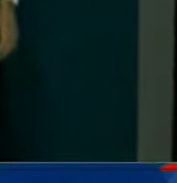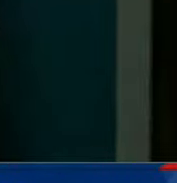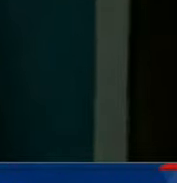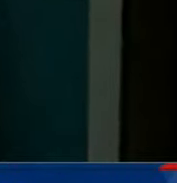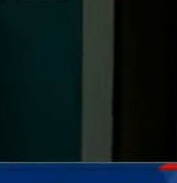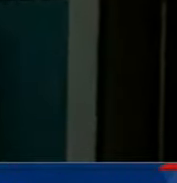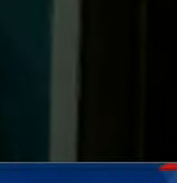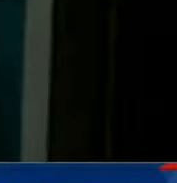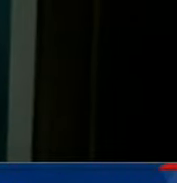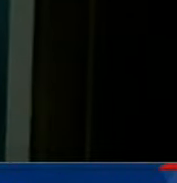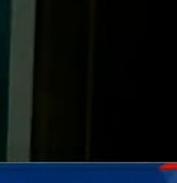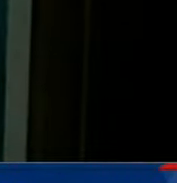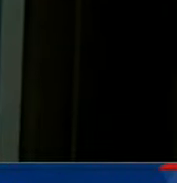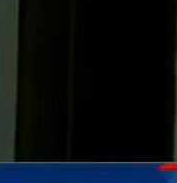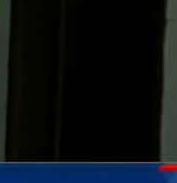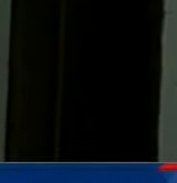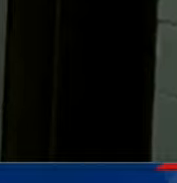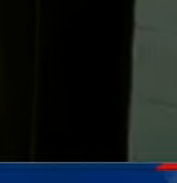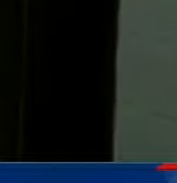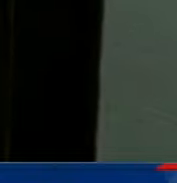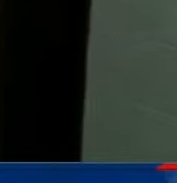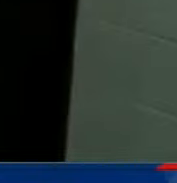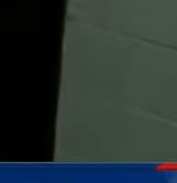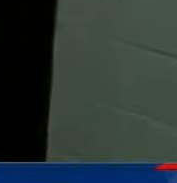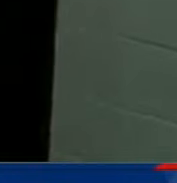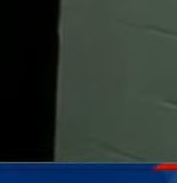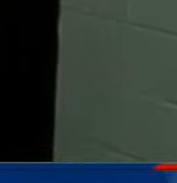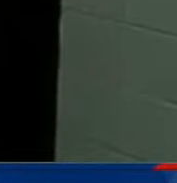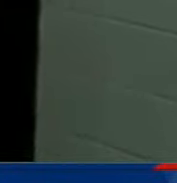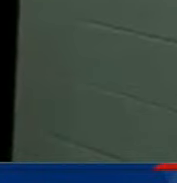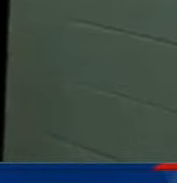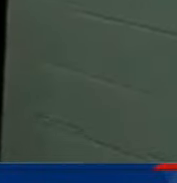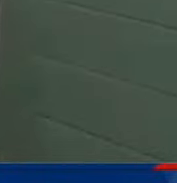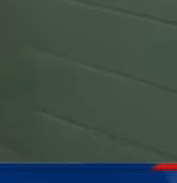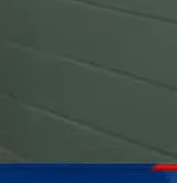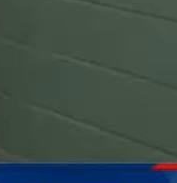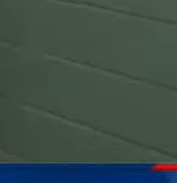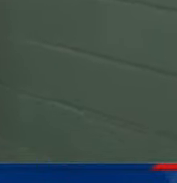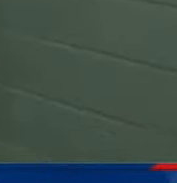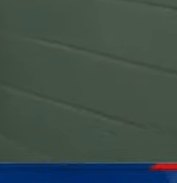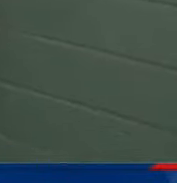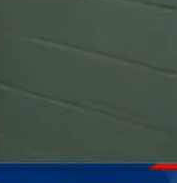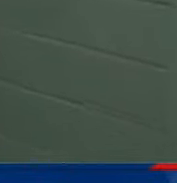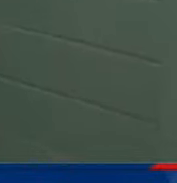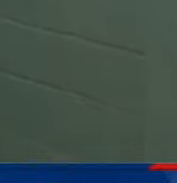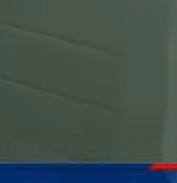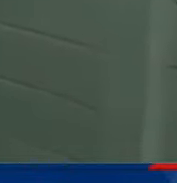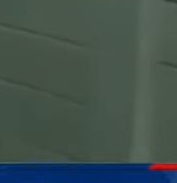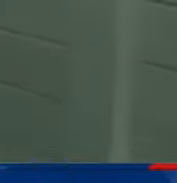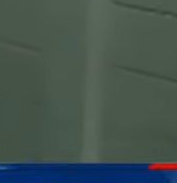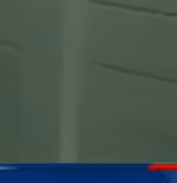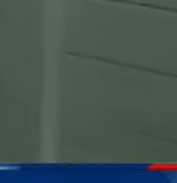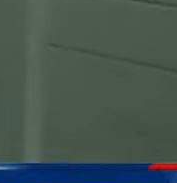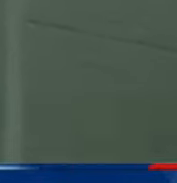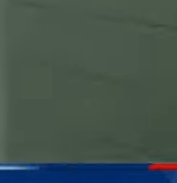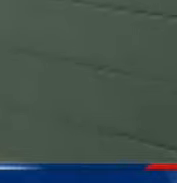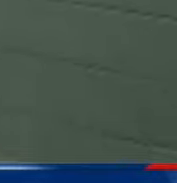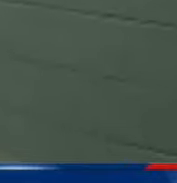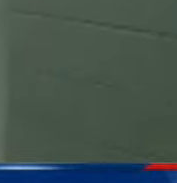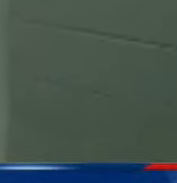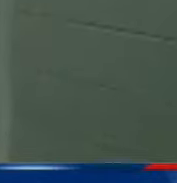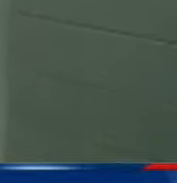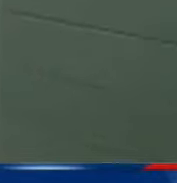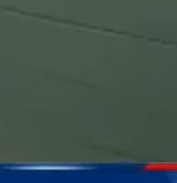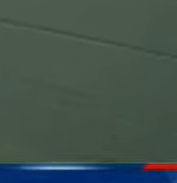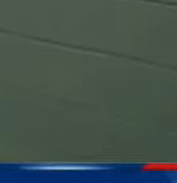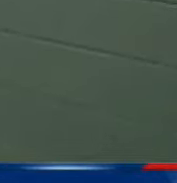nuestras autoridades universitarias, acompañados de nuestro gobernador del estado Falcón, Víctor Clark, de nuestra jefa de la misión Venezuela Bella, Jacqueline Faría.